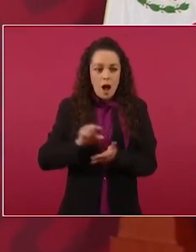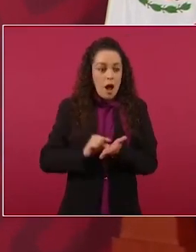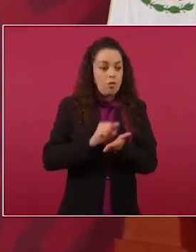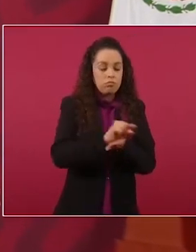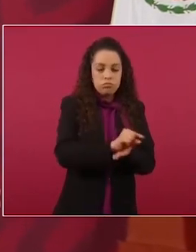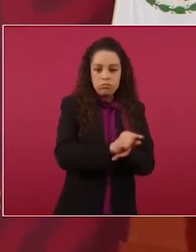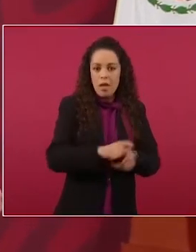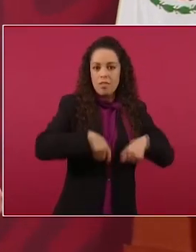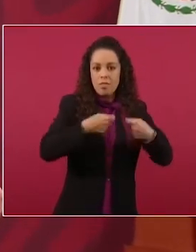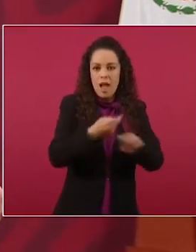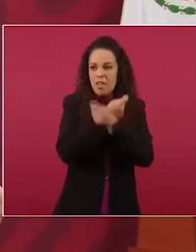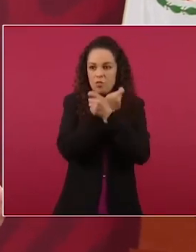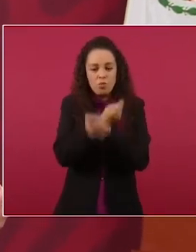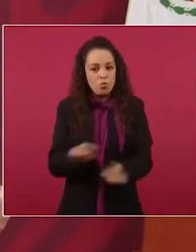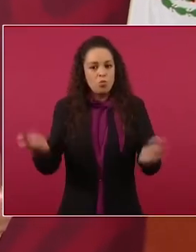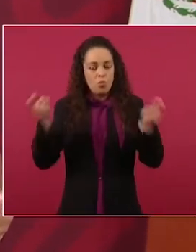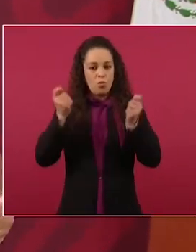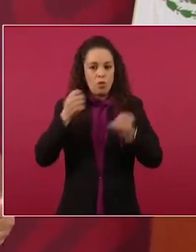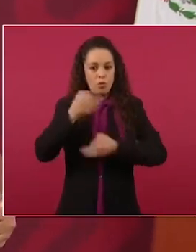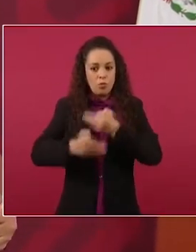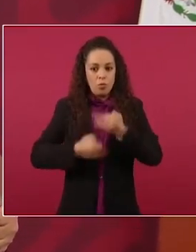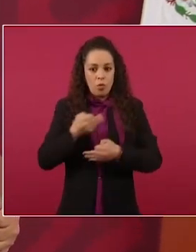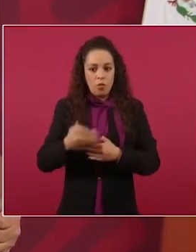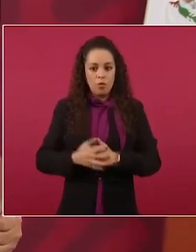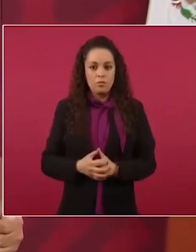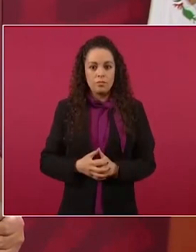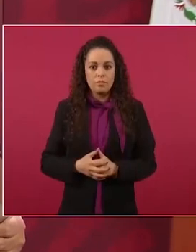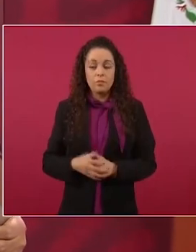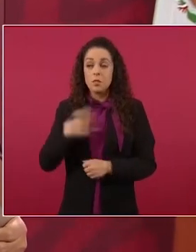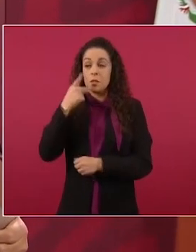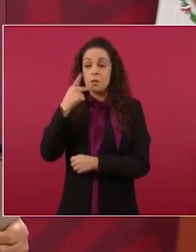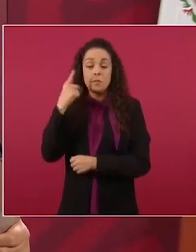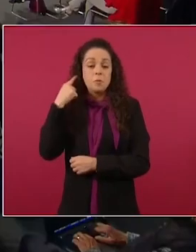Sí, sí, sí.